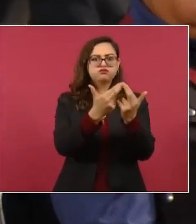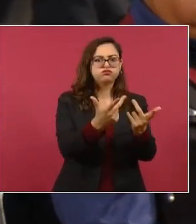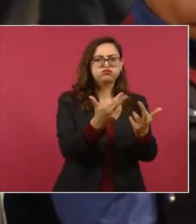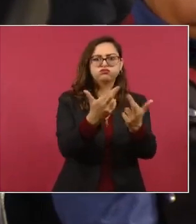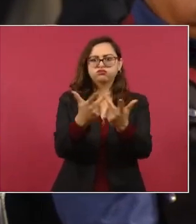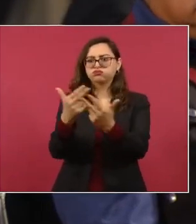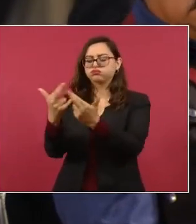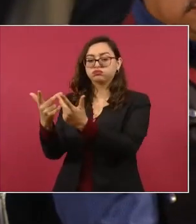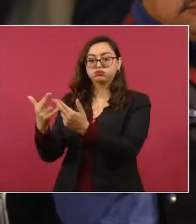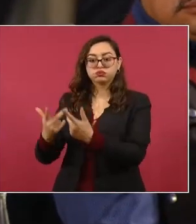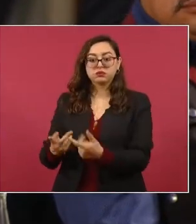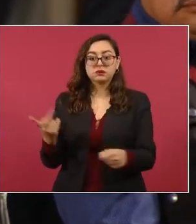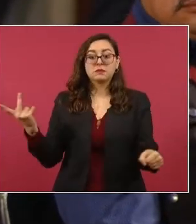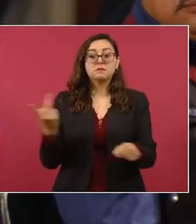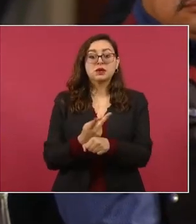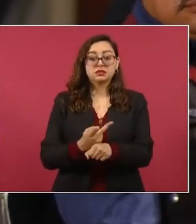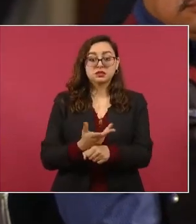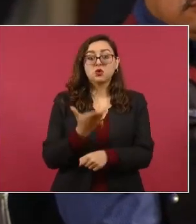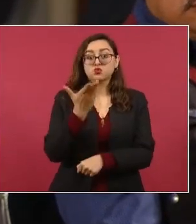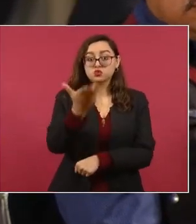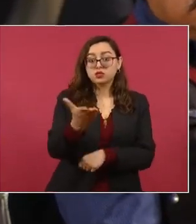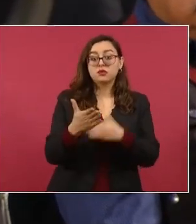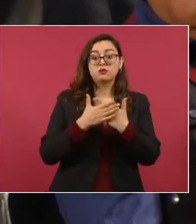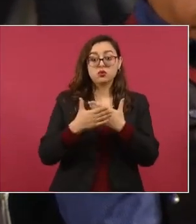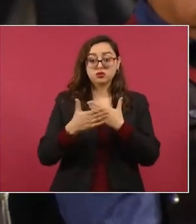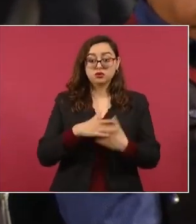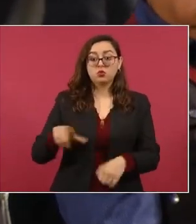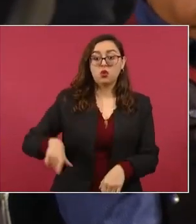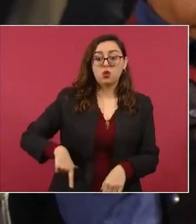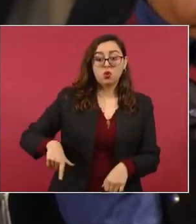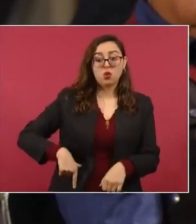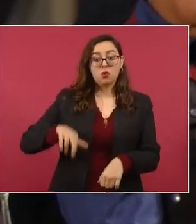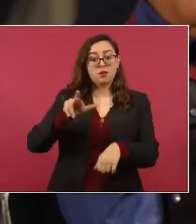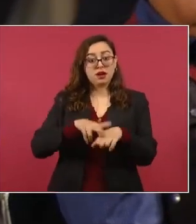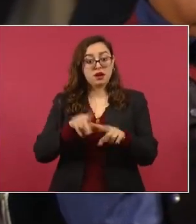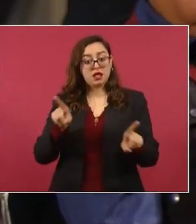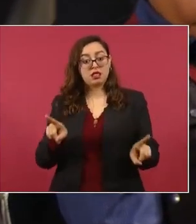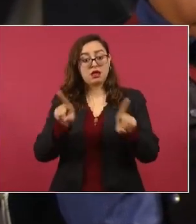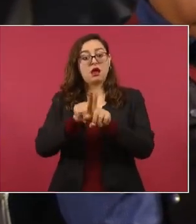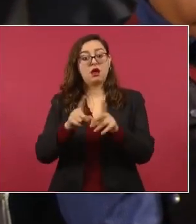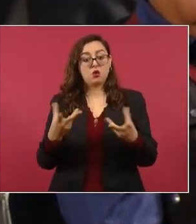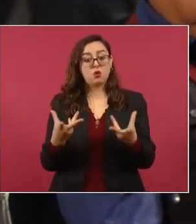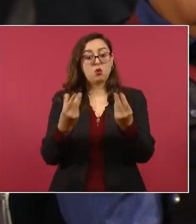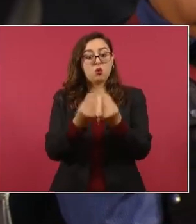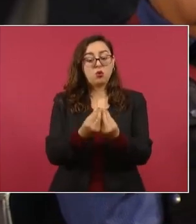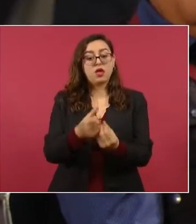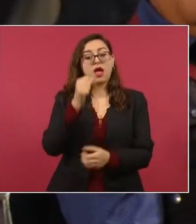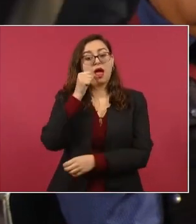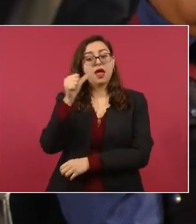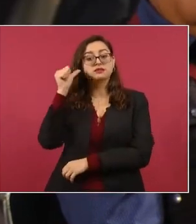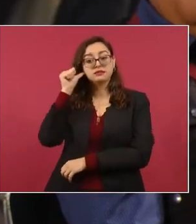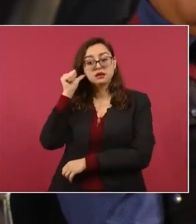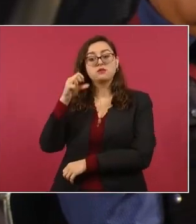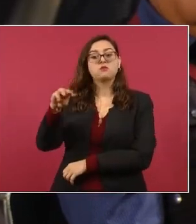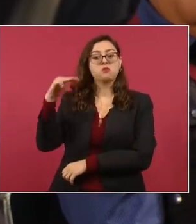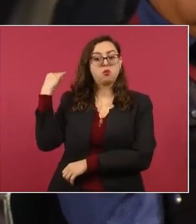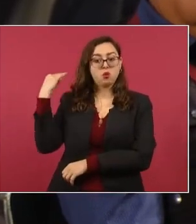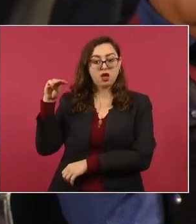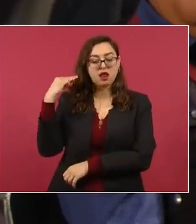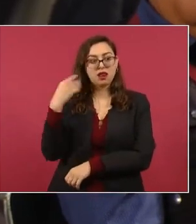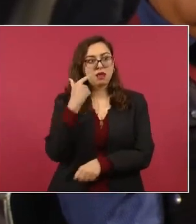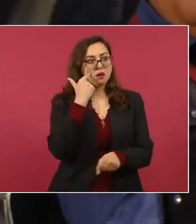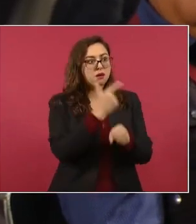pues se va a encontrar con el gobernador próximamente. El Sol de Morelia documentó que ayer hombres armados tomaron